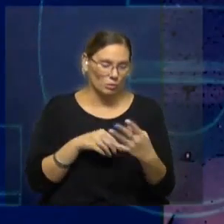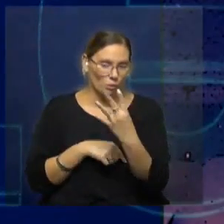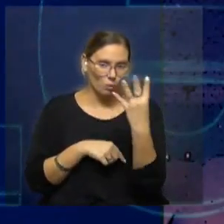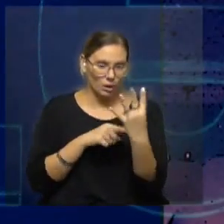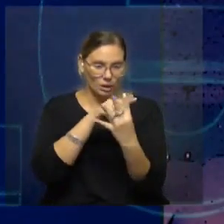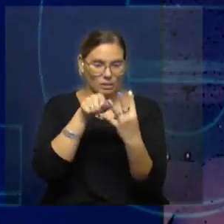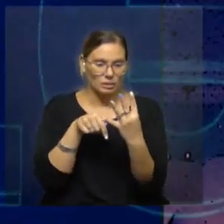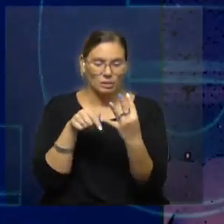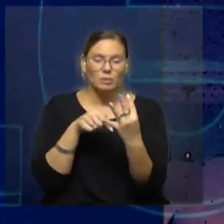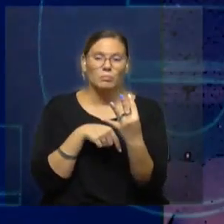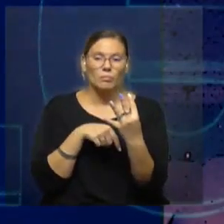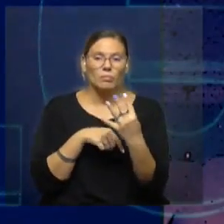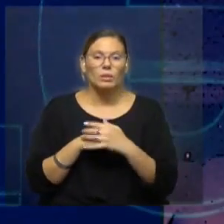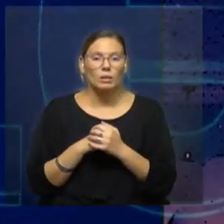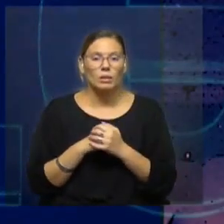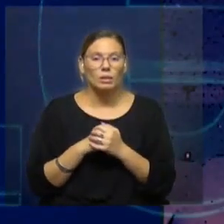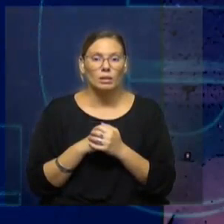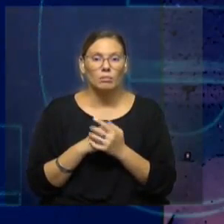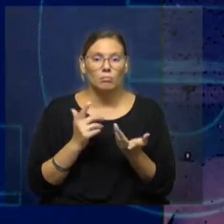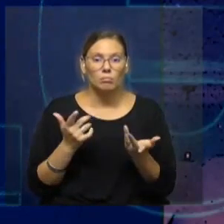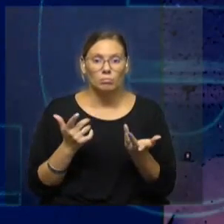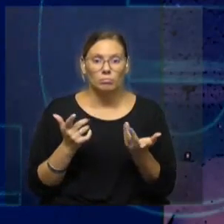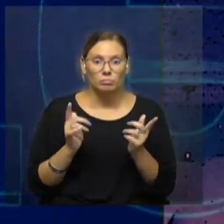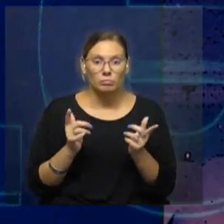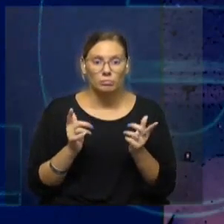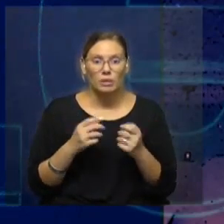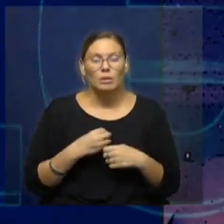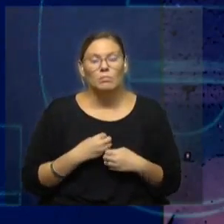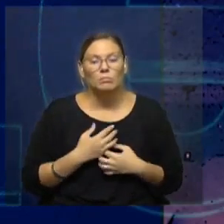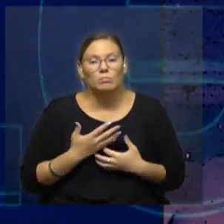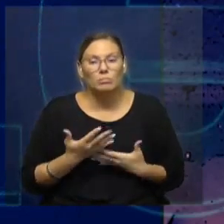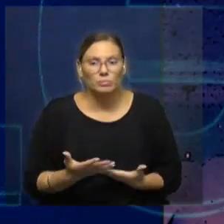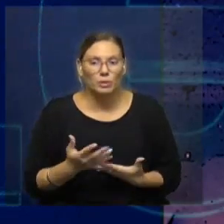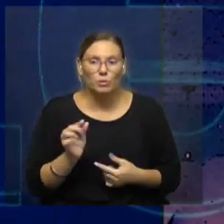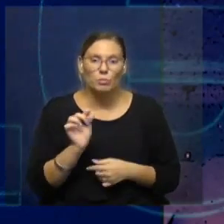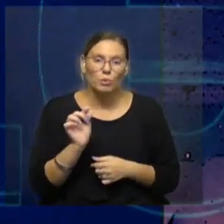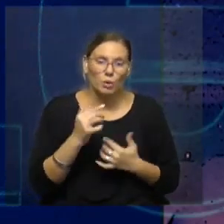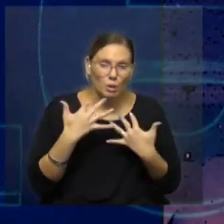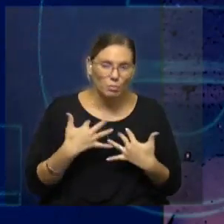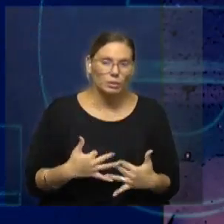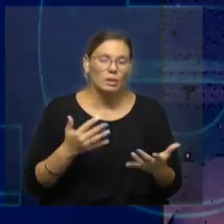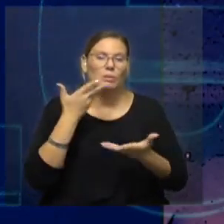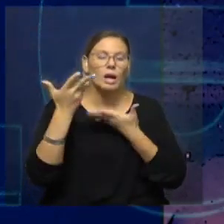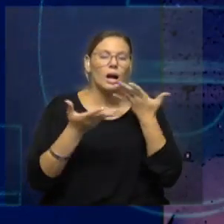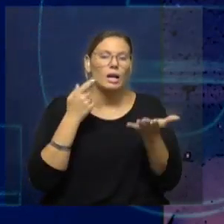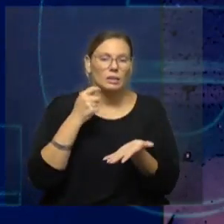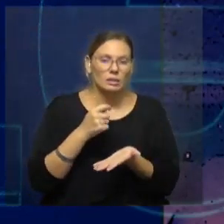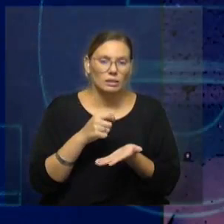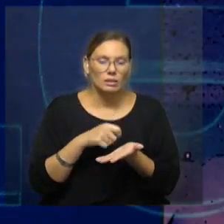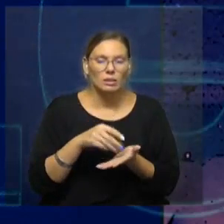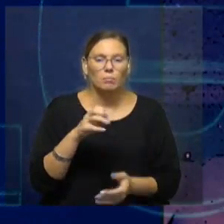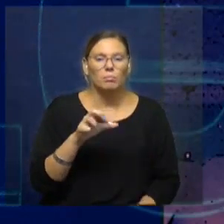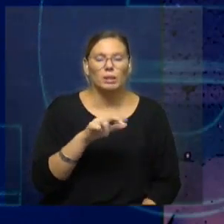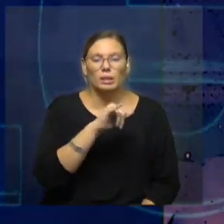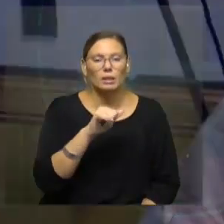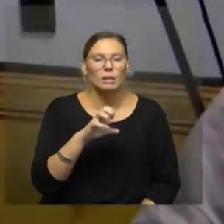tres mujeres maravillosas, nos va a deleitar generosamente con una parte de ese espectáculo de una cantautora, Silvia Pérez Cruz, me